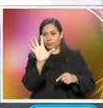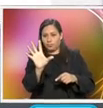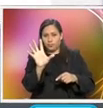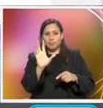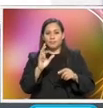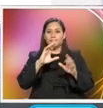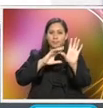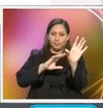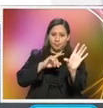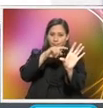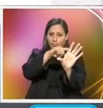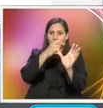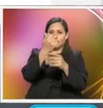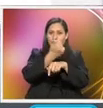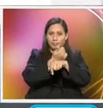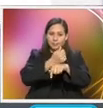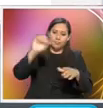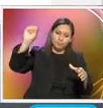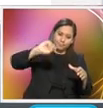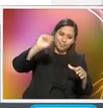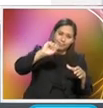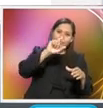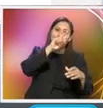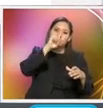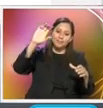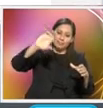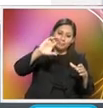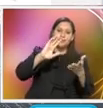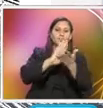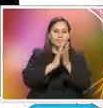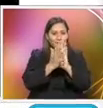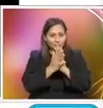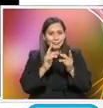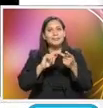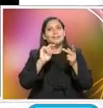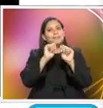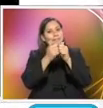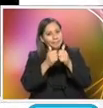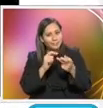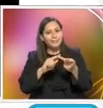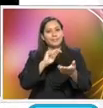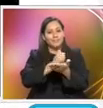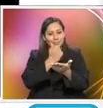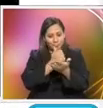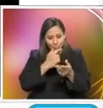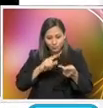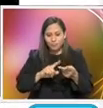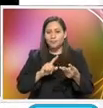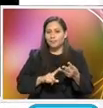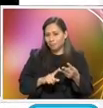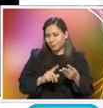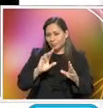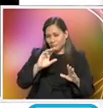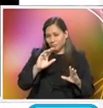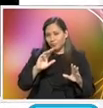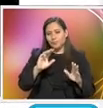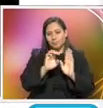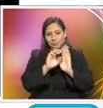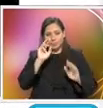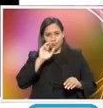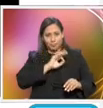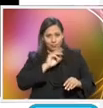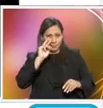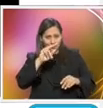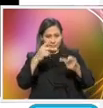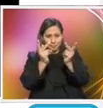siendo el amarillo, que son los cereales, y están las tortillas, el pan, el arroz, entre otros, como pueden ver en el